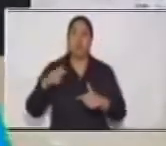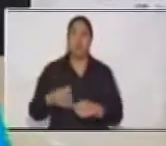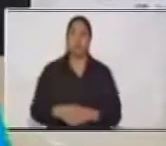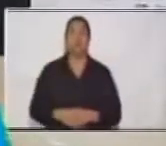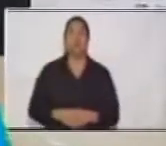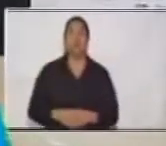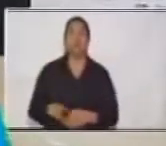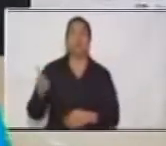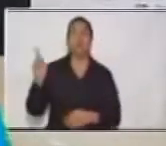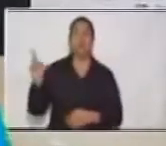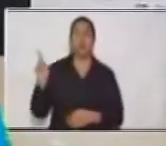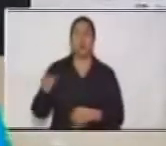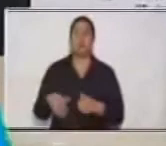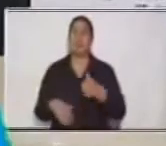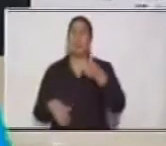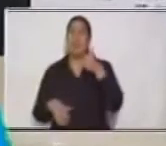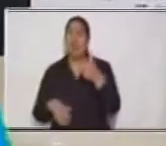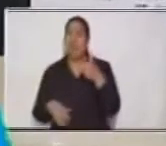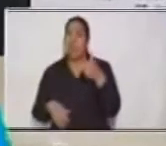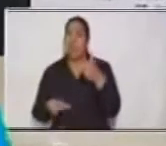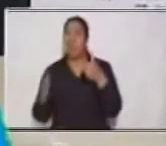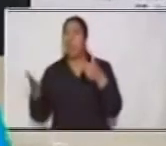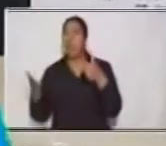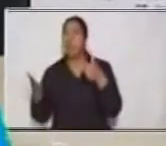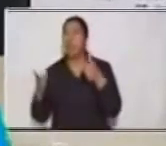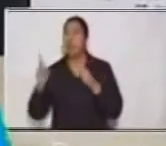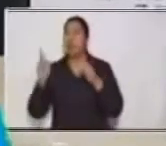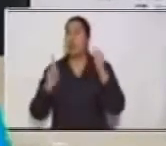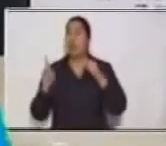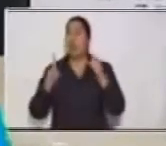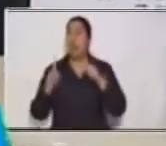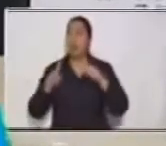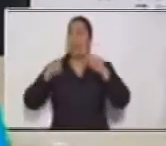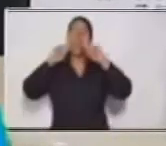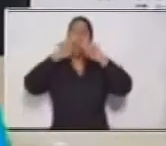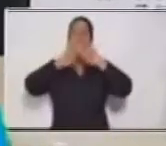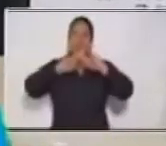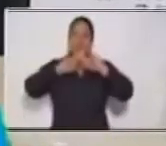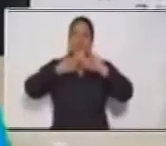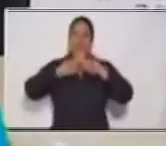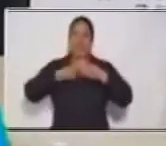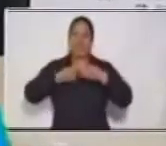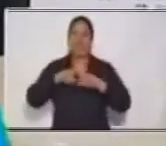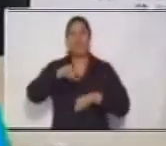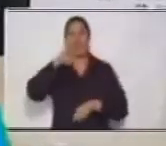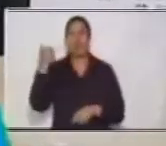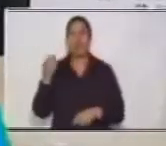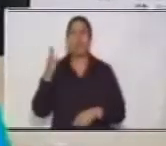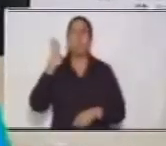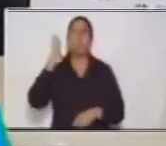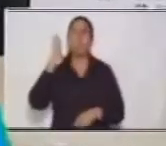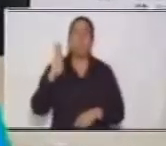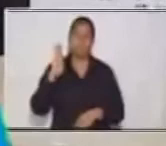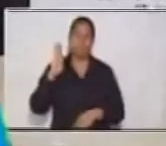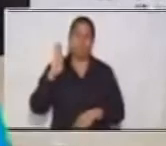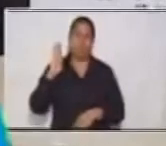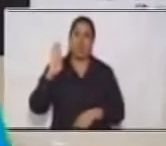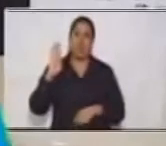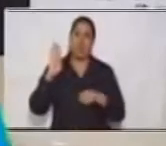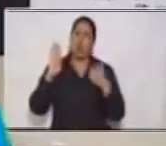A se va a trazar sobre el eje X. Y el valor B lo vamos a trazar en